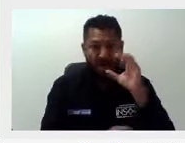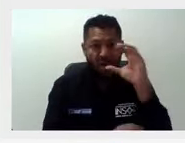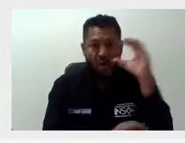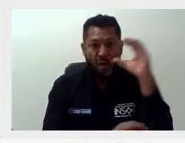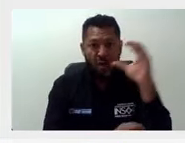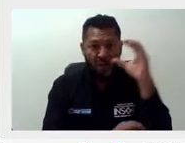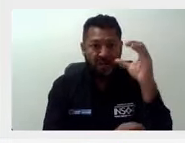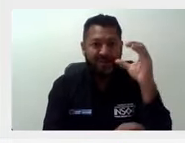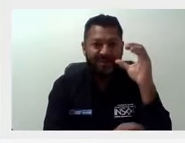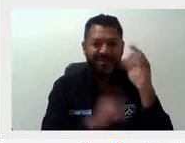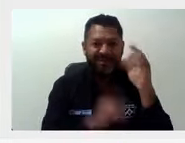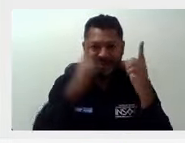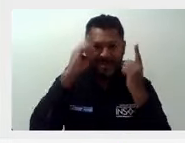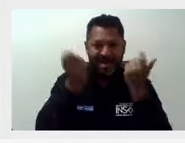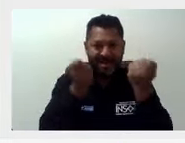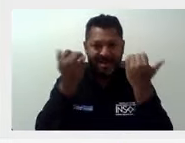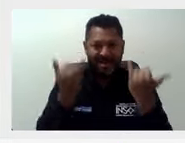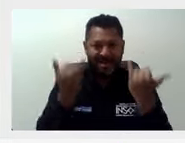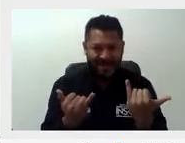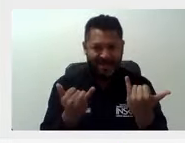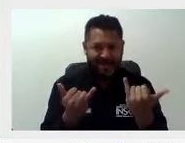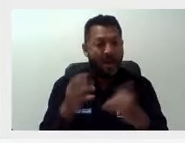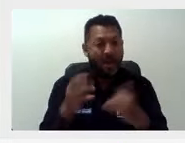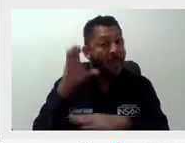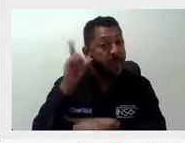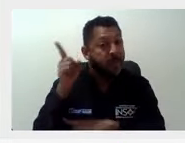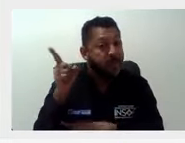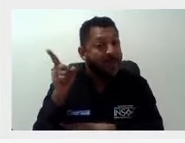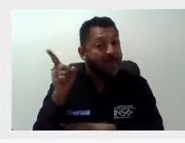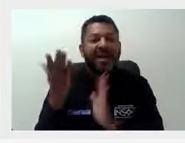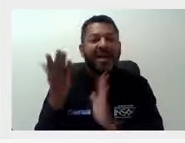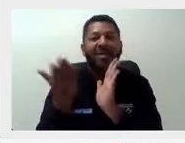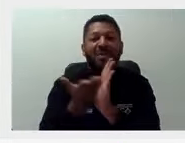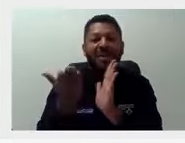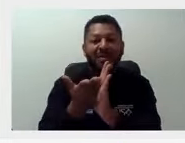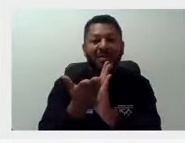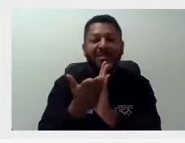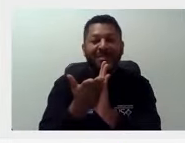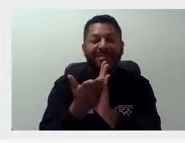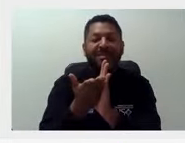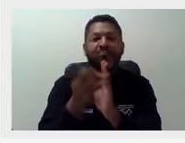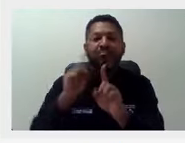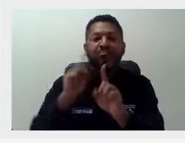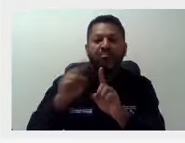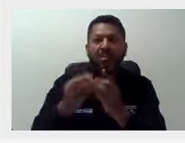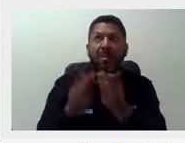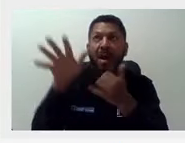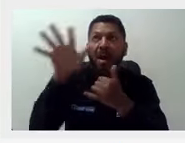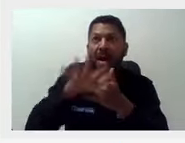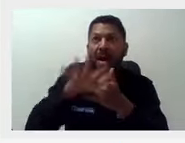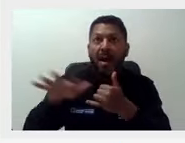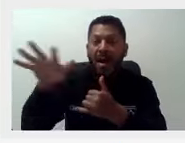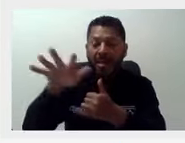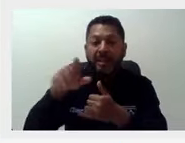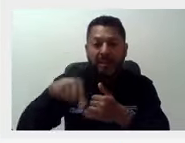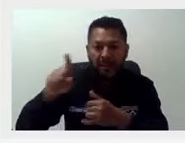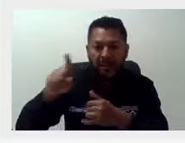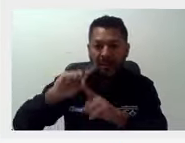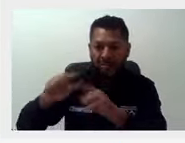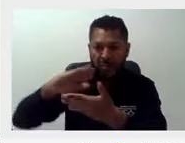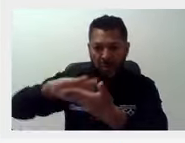en este momento y a través de la educación que nos une, que ha llegado a diferentes partes del país, diferentes comunidades educativas en